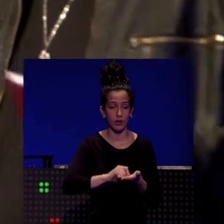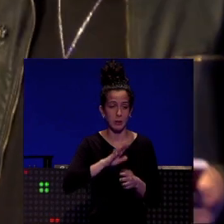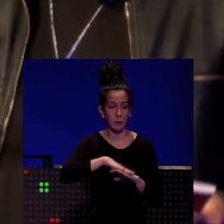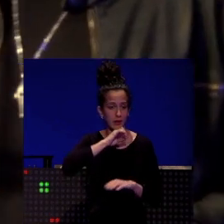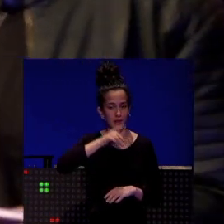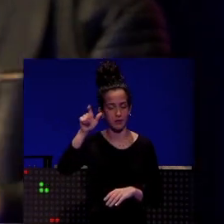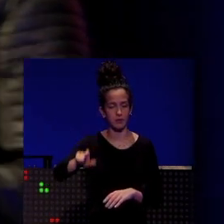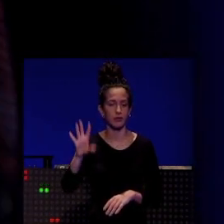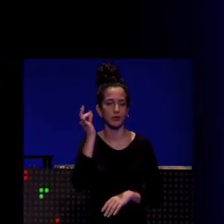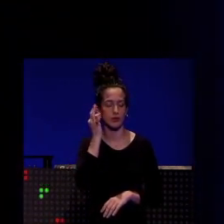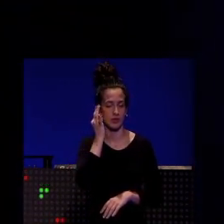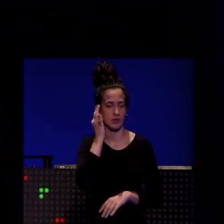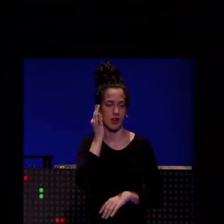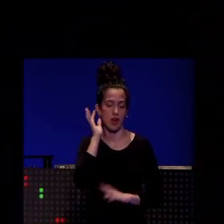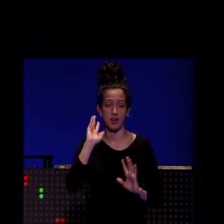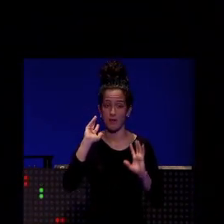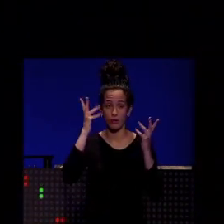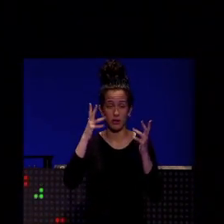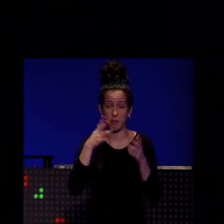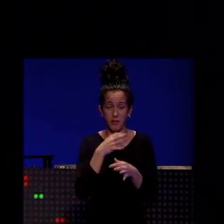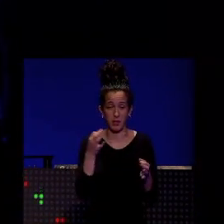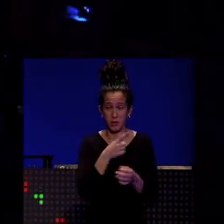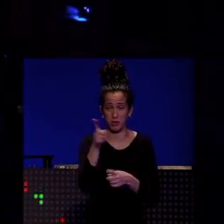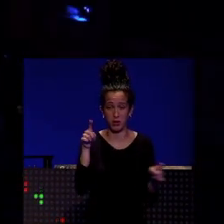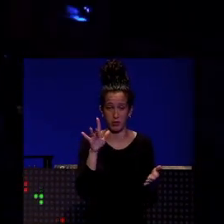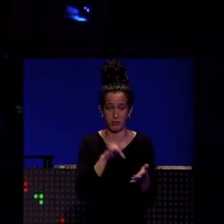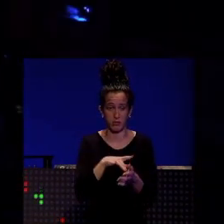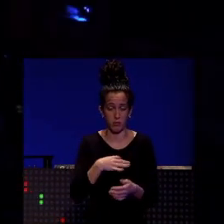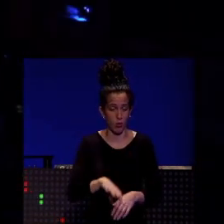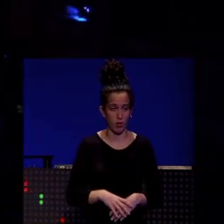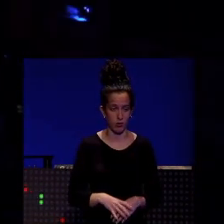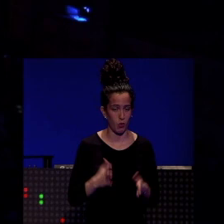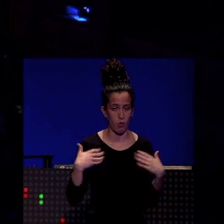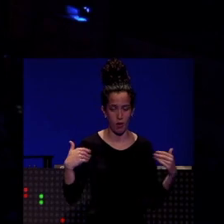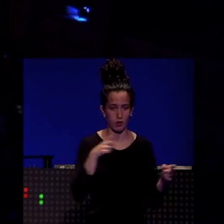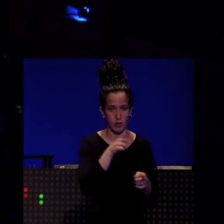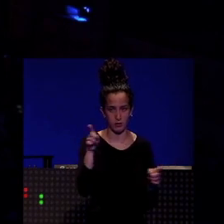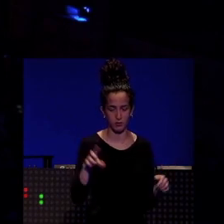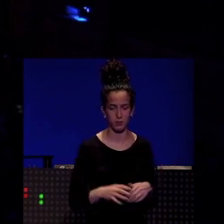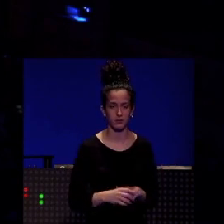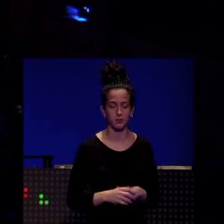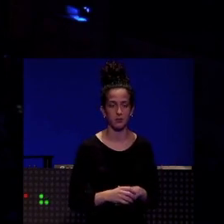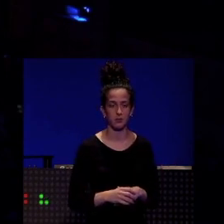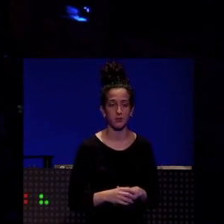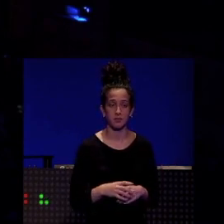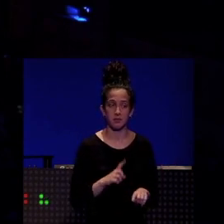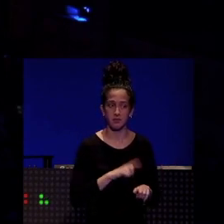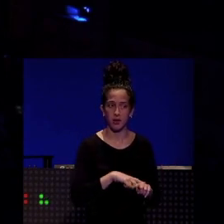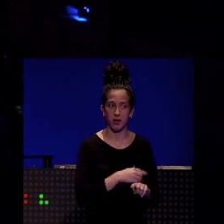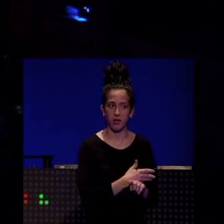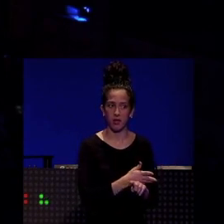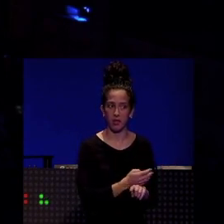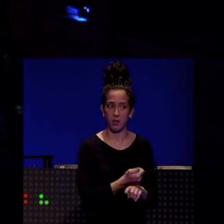que perfectamente podría ser cualquiera de vosotras y con esto con el paso un poco de tiempo me